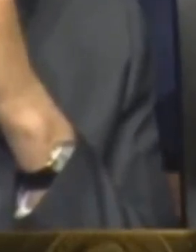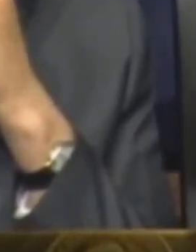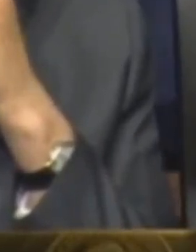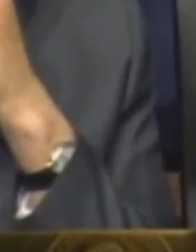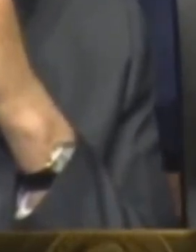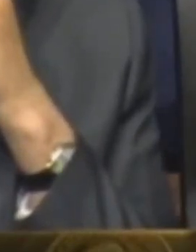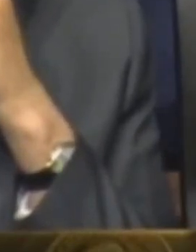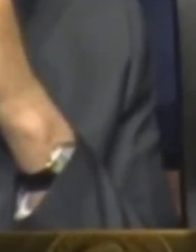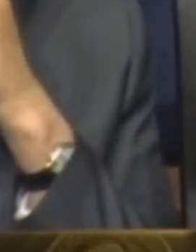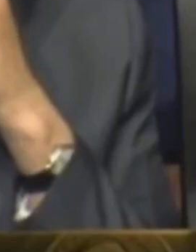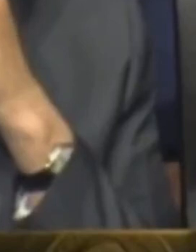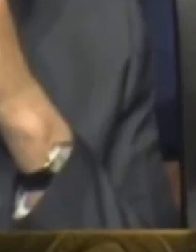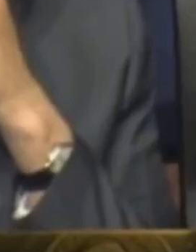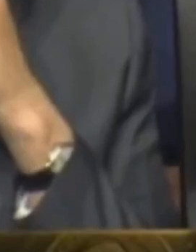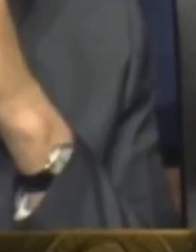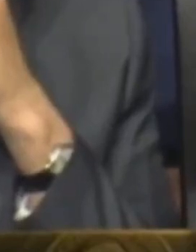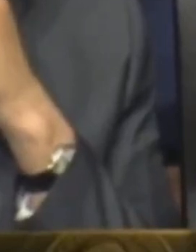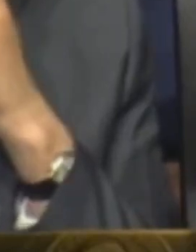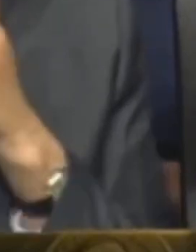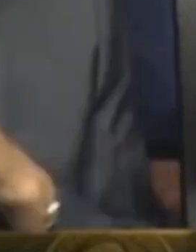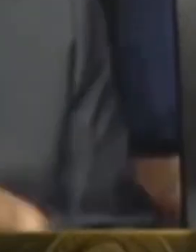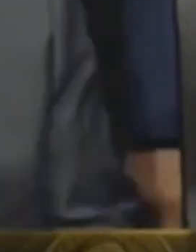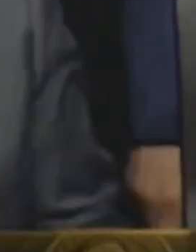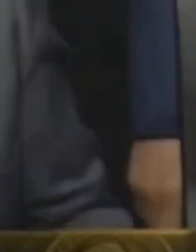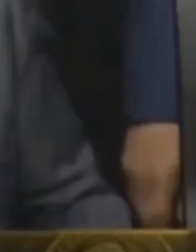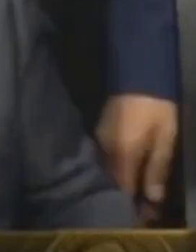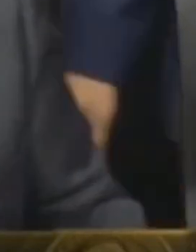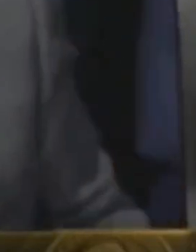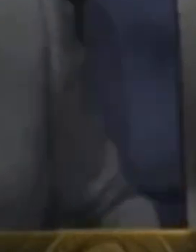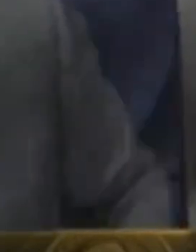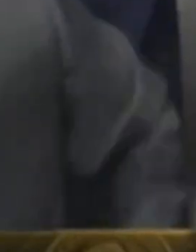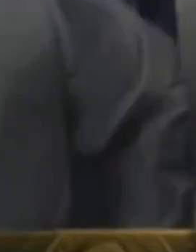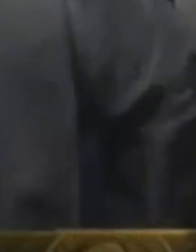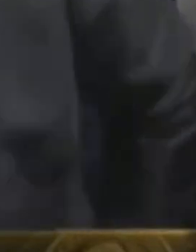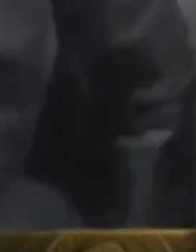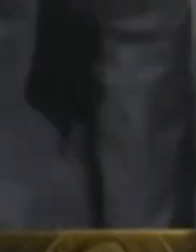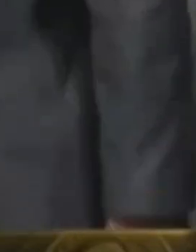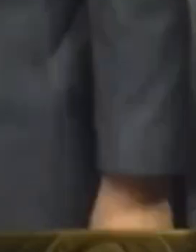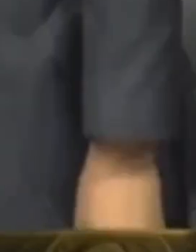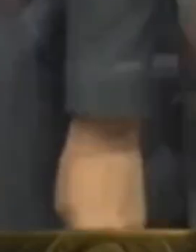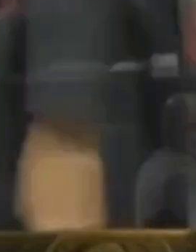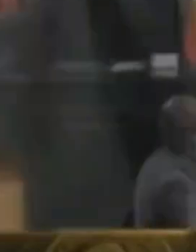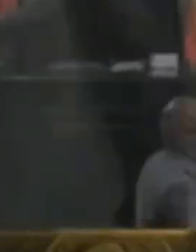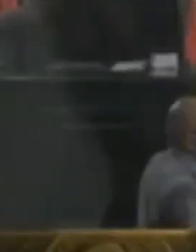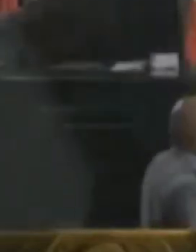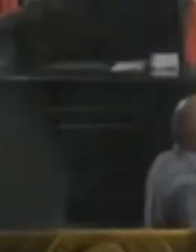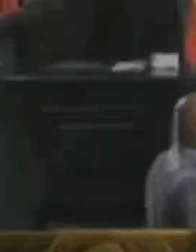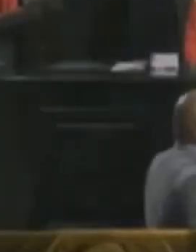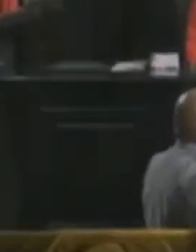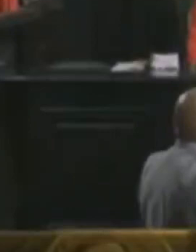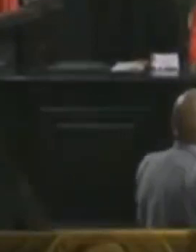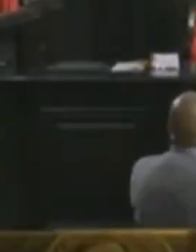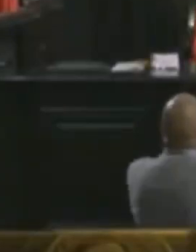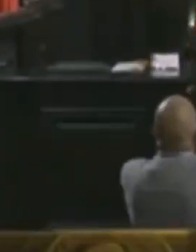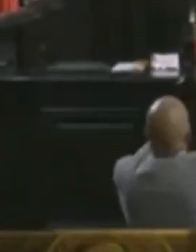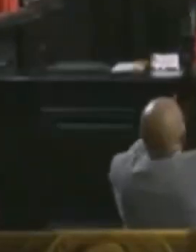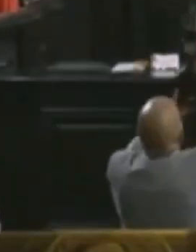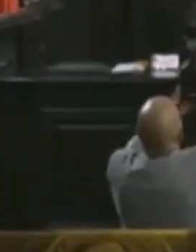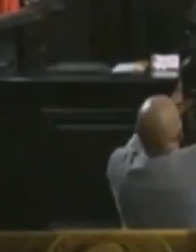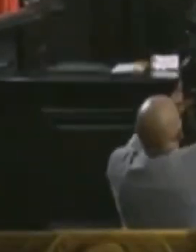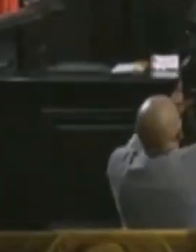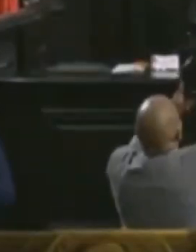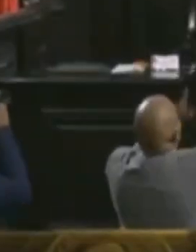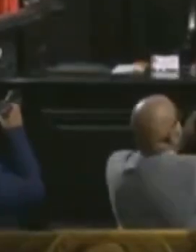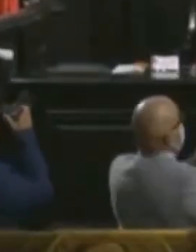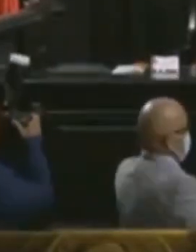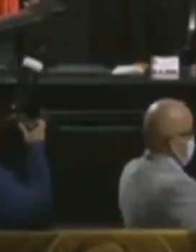solicito ponerse de pie para la entrega de la medalla de honor Belisario Domínguez